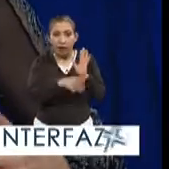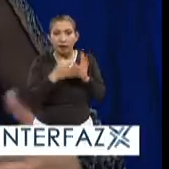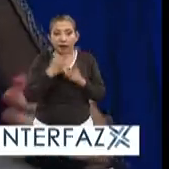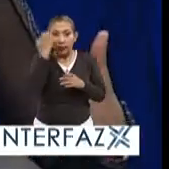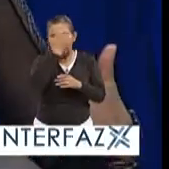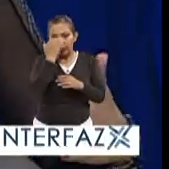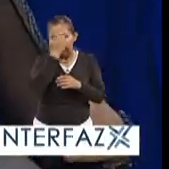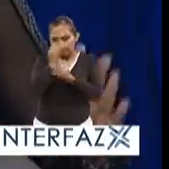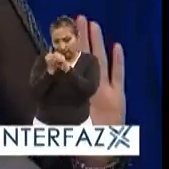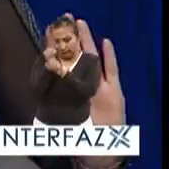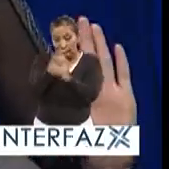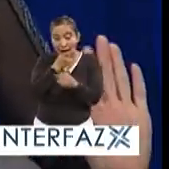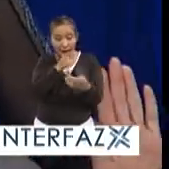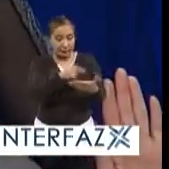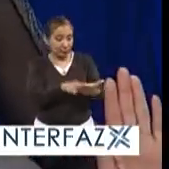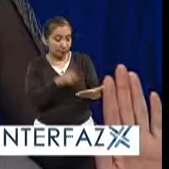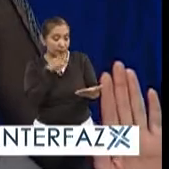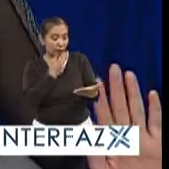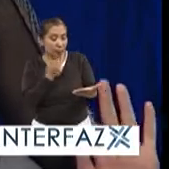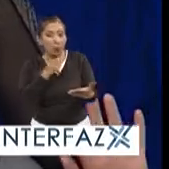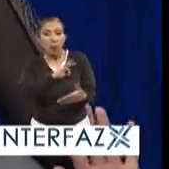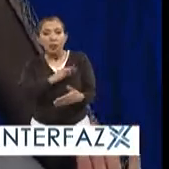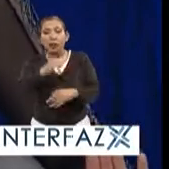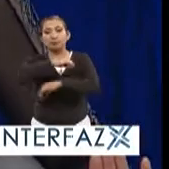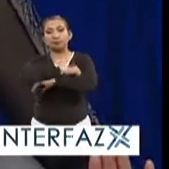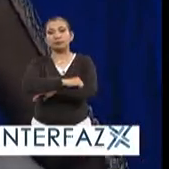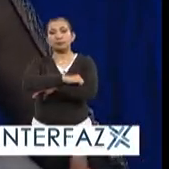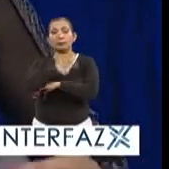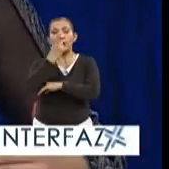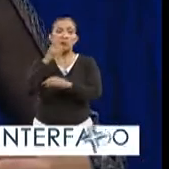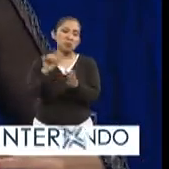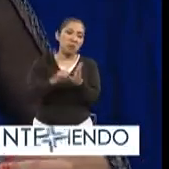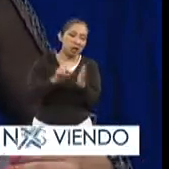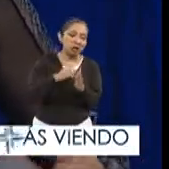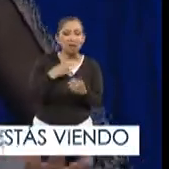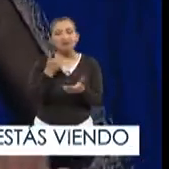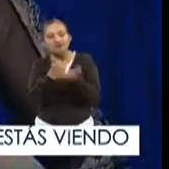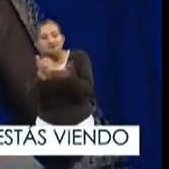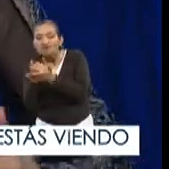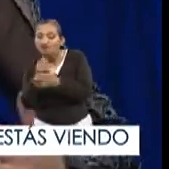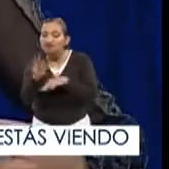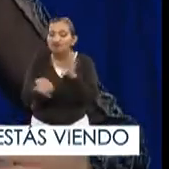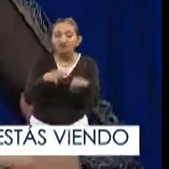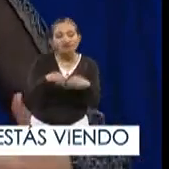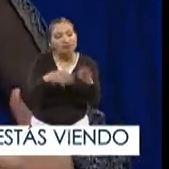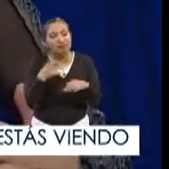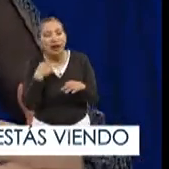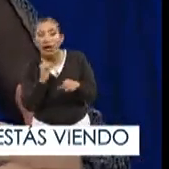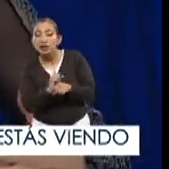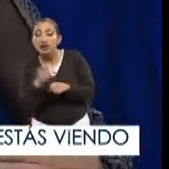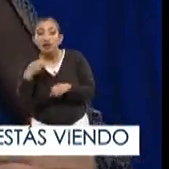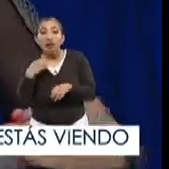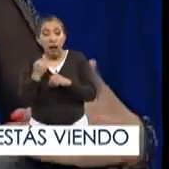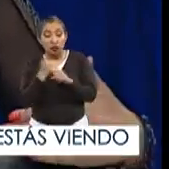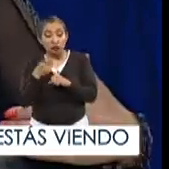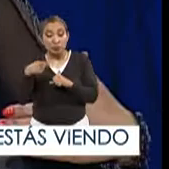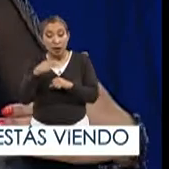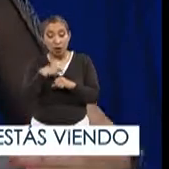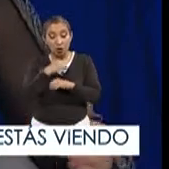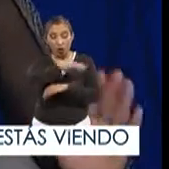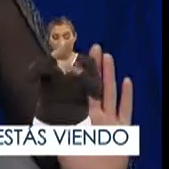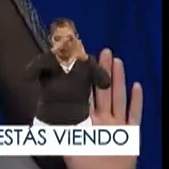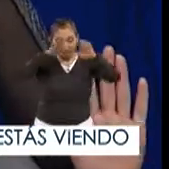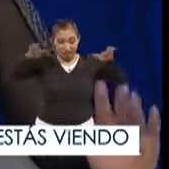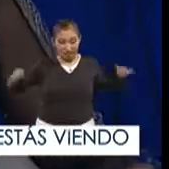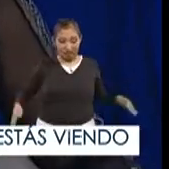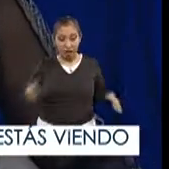del estudio, te dice que puede estar tal vez unos meses o algunos años, pero este trabajo que él tiene atrás del